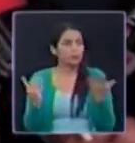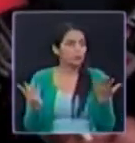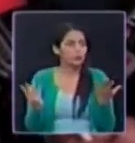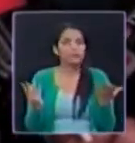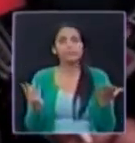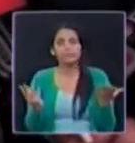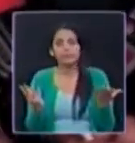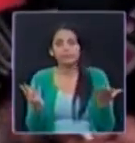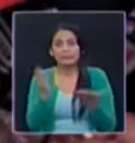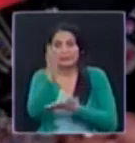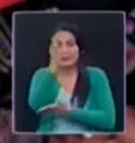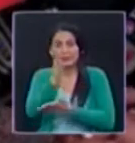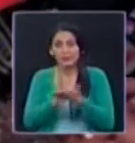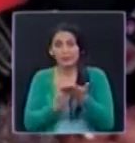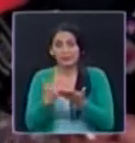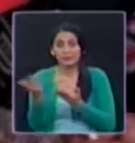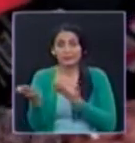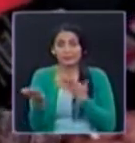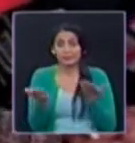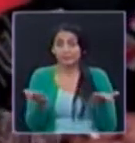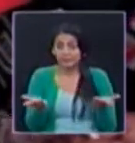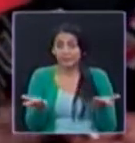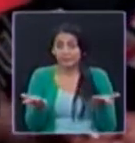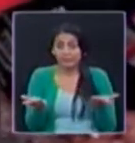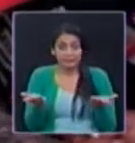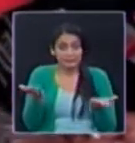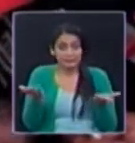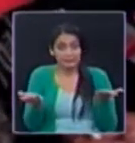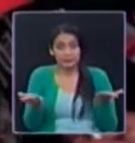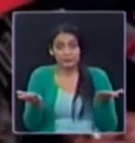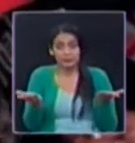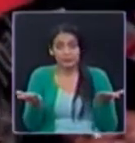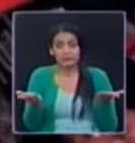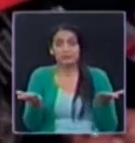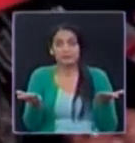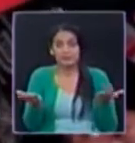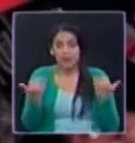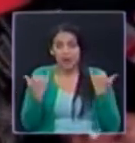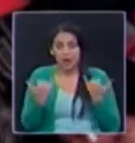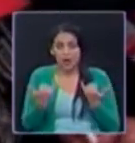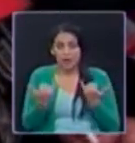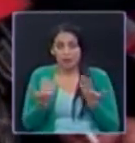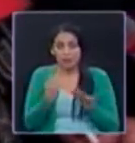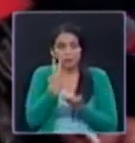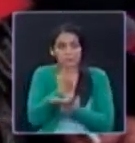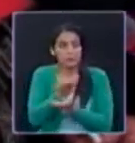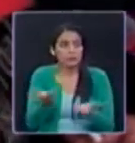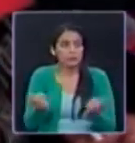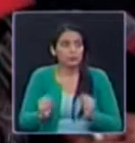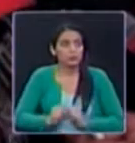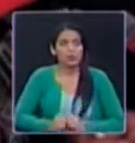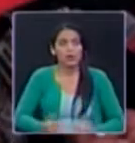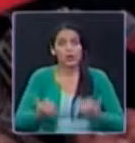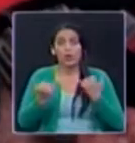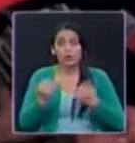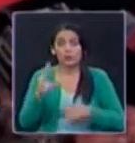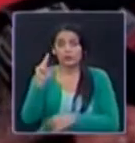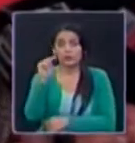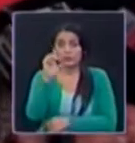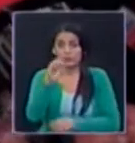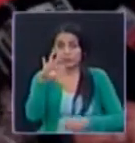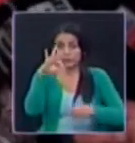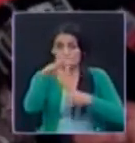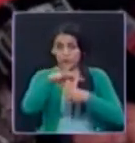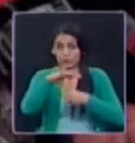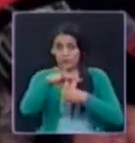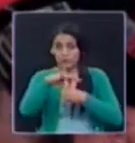exactamente en la misma medida. Si estamos viendo que ese es el contrapeso que la sociedad está dándolo en las urnas, pues precisamente el Consejo Nacional Electoral, como